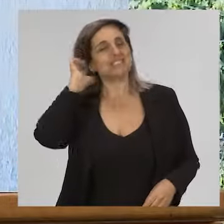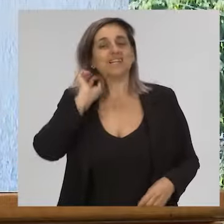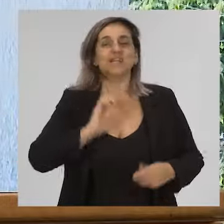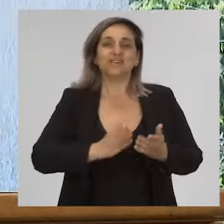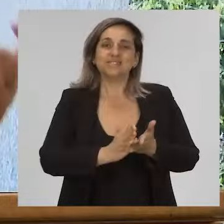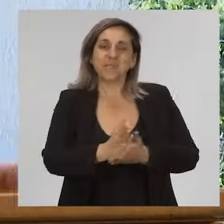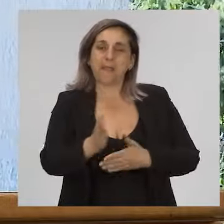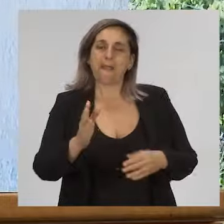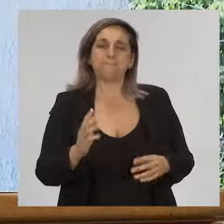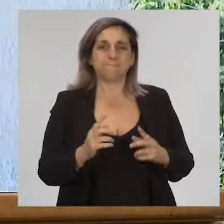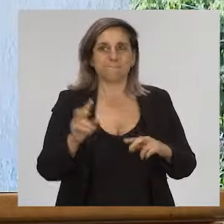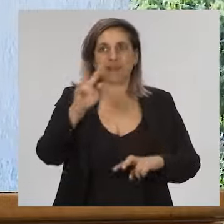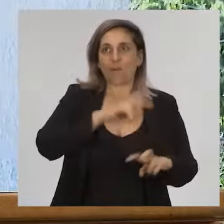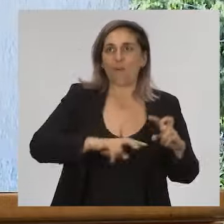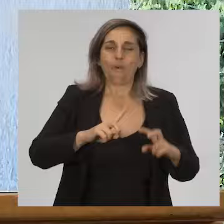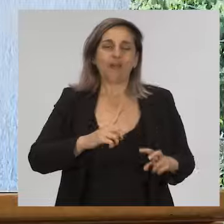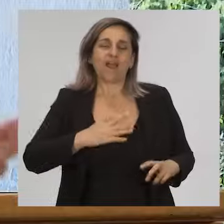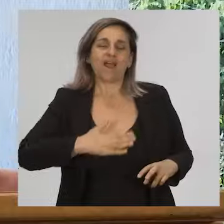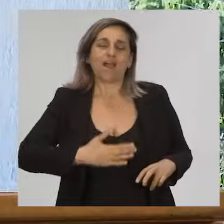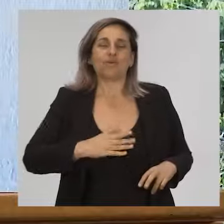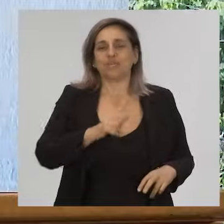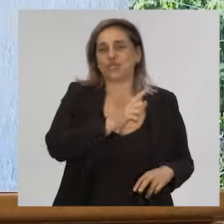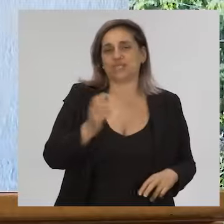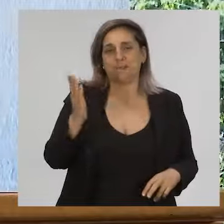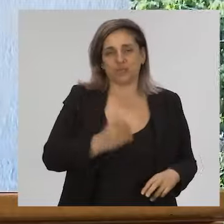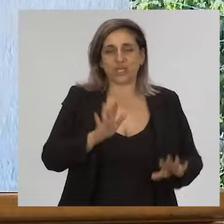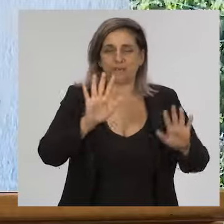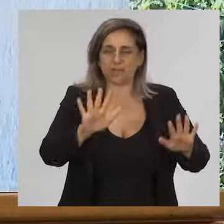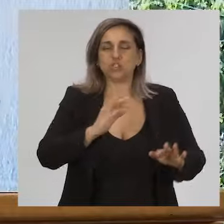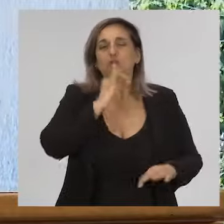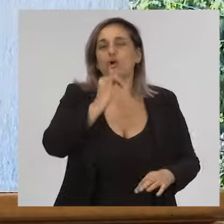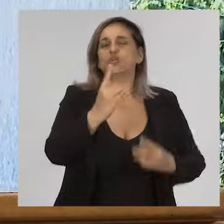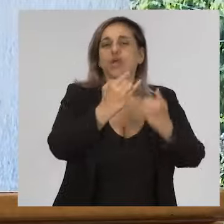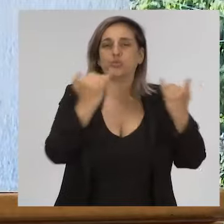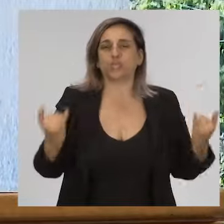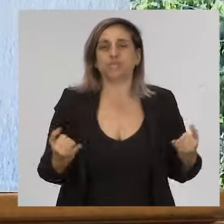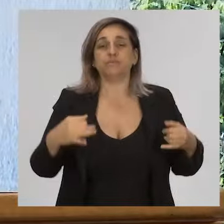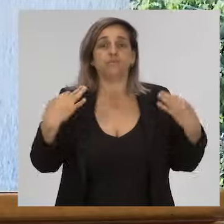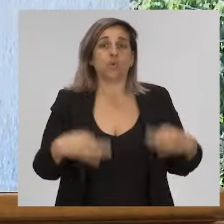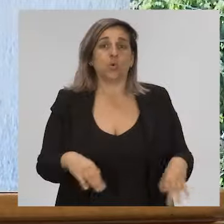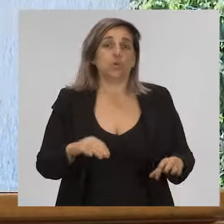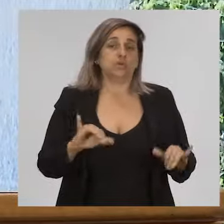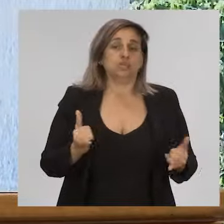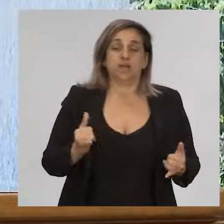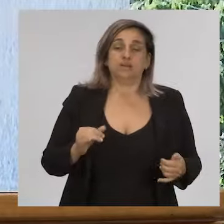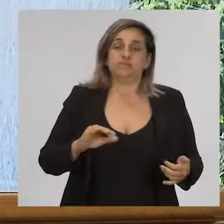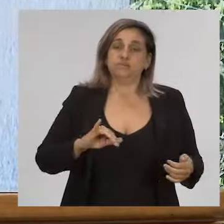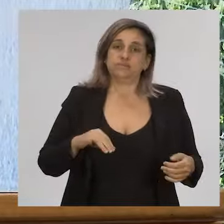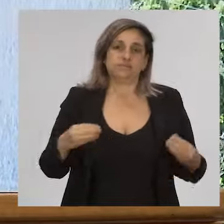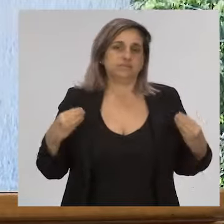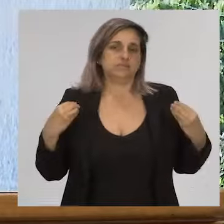siempre estar con un grado de satisfacción al respecto. Pero les cuento, ese día yo venía bastante